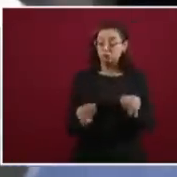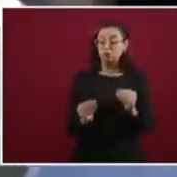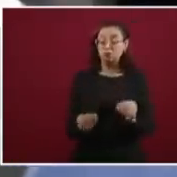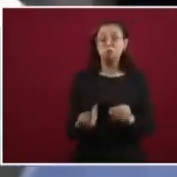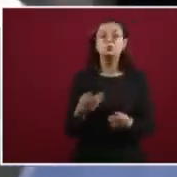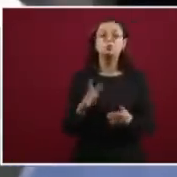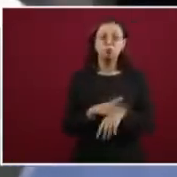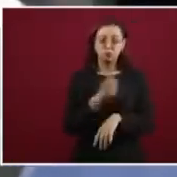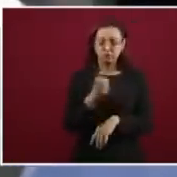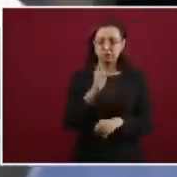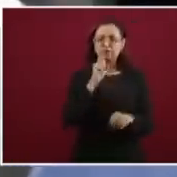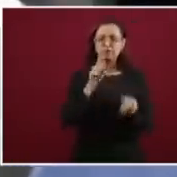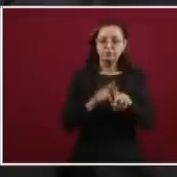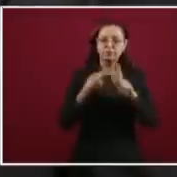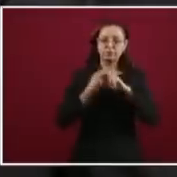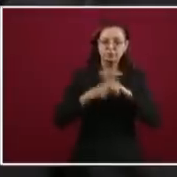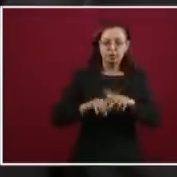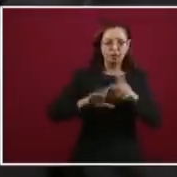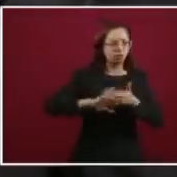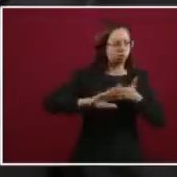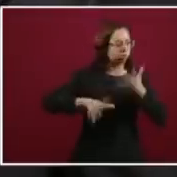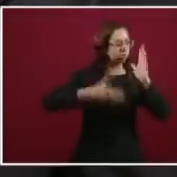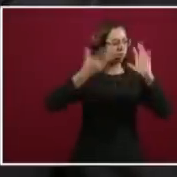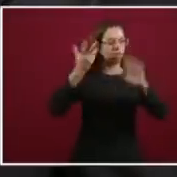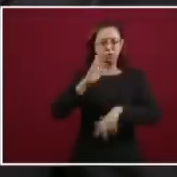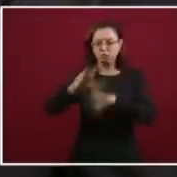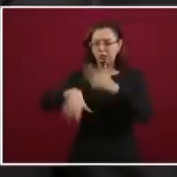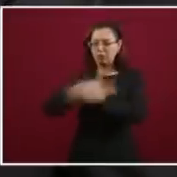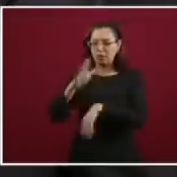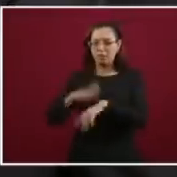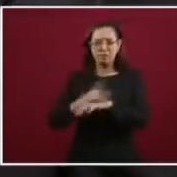eso otros problemas mayores